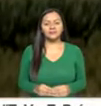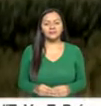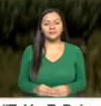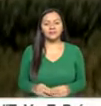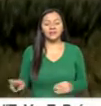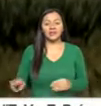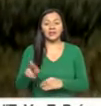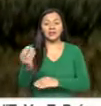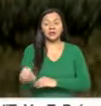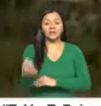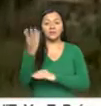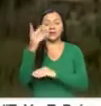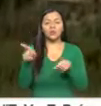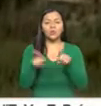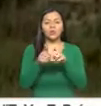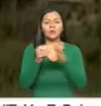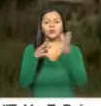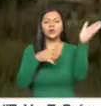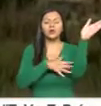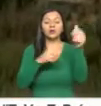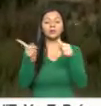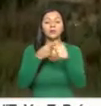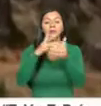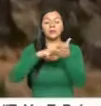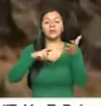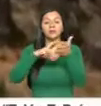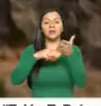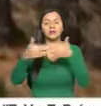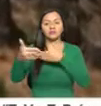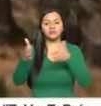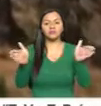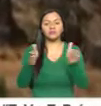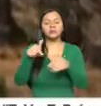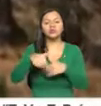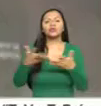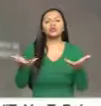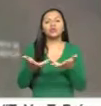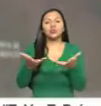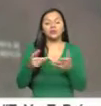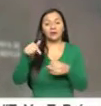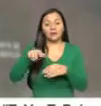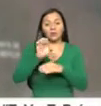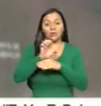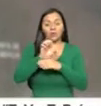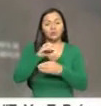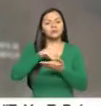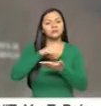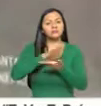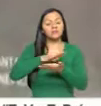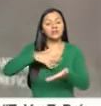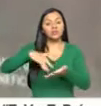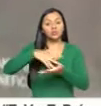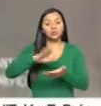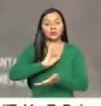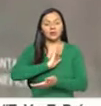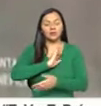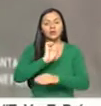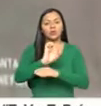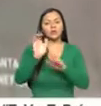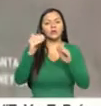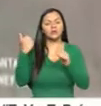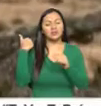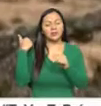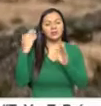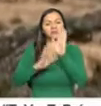Río Blanco es el primer proyecto de minería mediana que se lleva adelante en el país. De acuerdo a estudios técnicos, Ecuador posee un